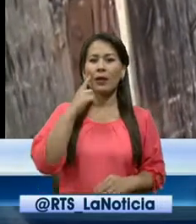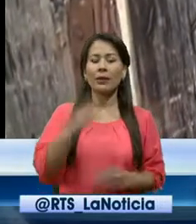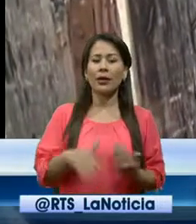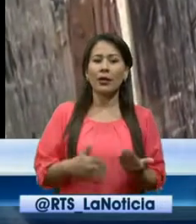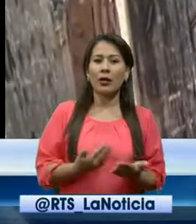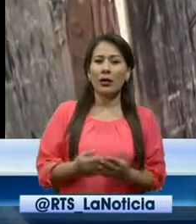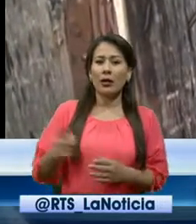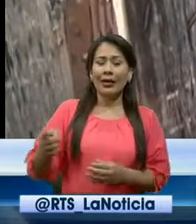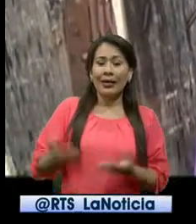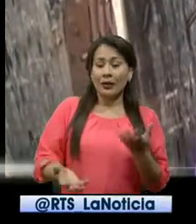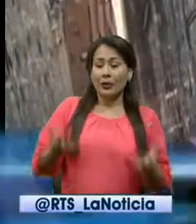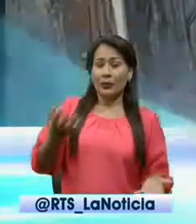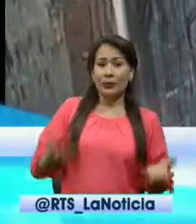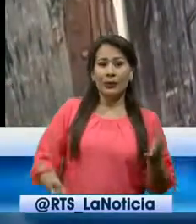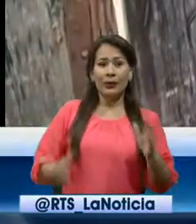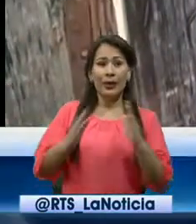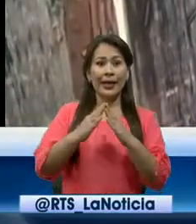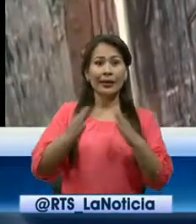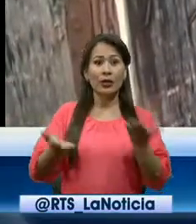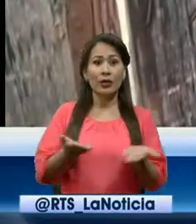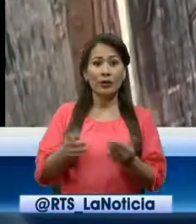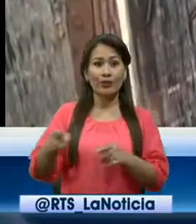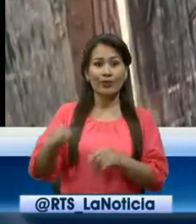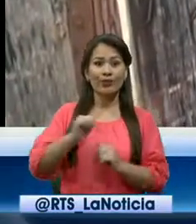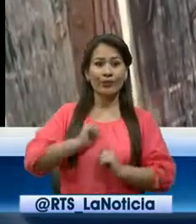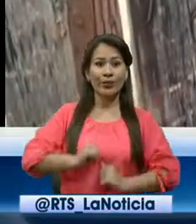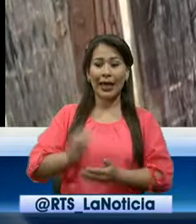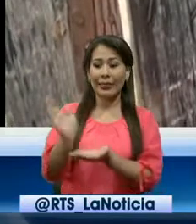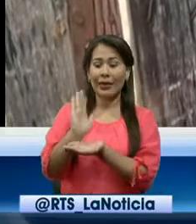Solo tenía el televisor prendido, nomás que tenía. Nada.